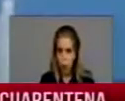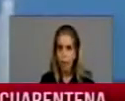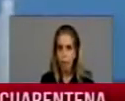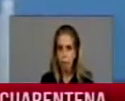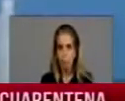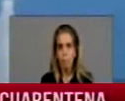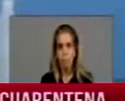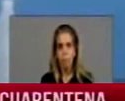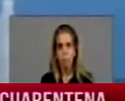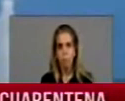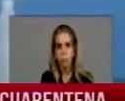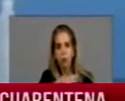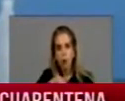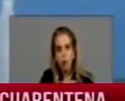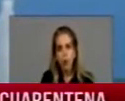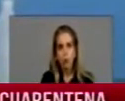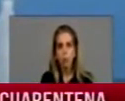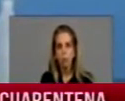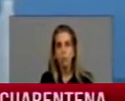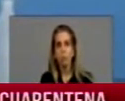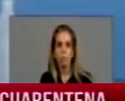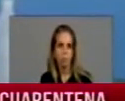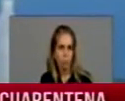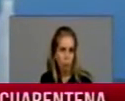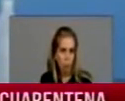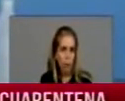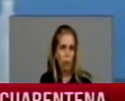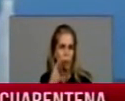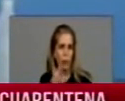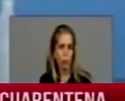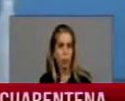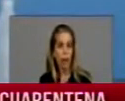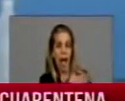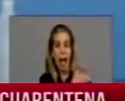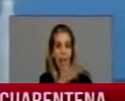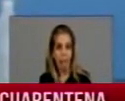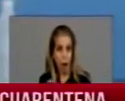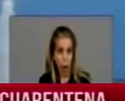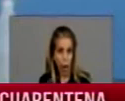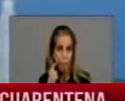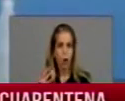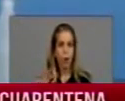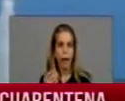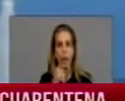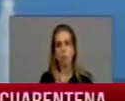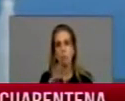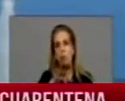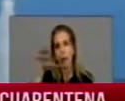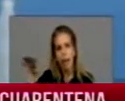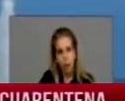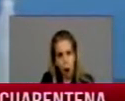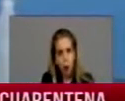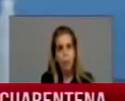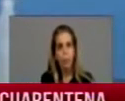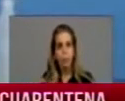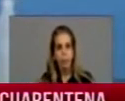Nosotros seguimos confirmando que los resultados que estamos obteniendo comparado con la región siguen